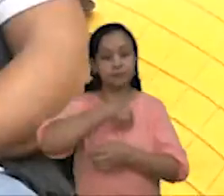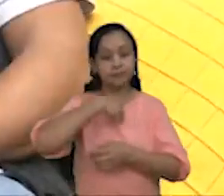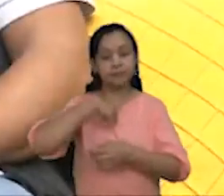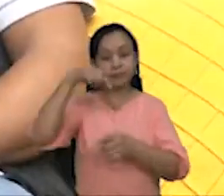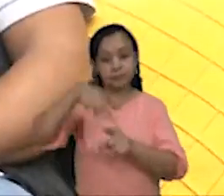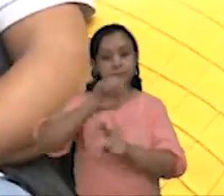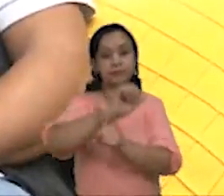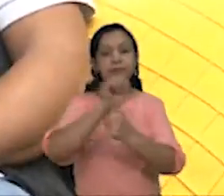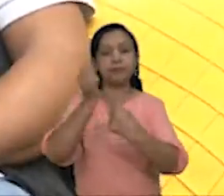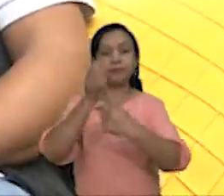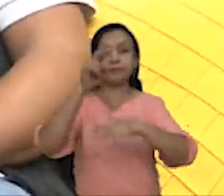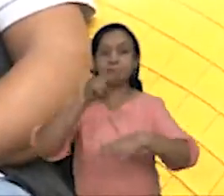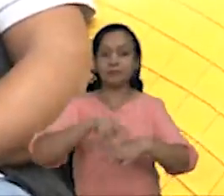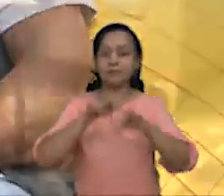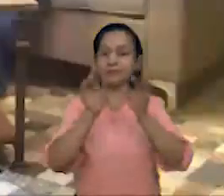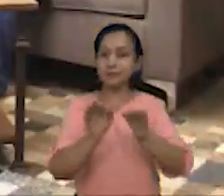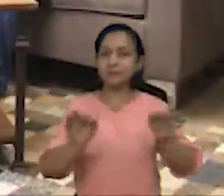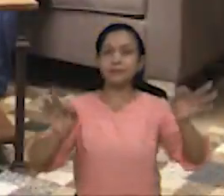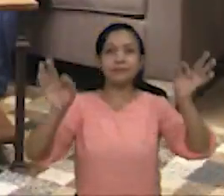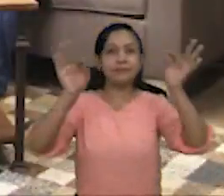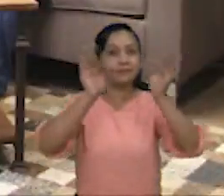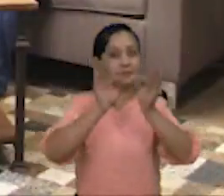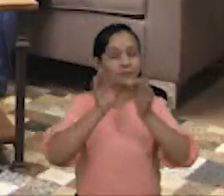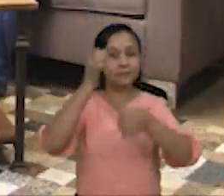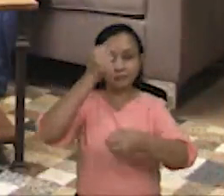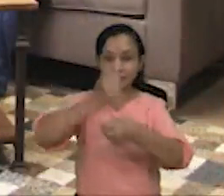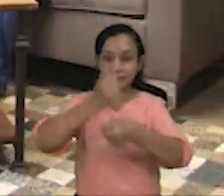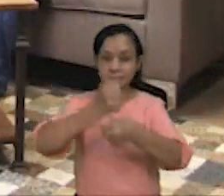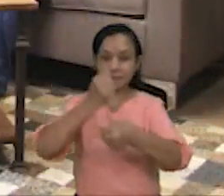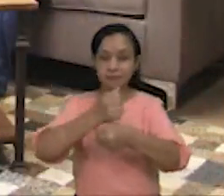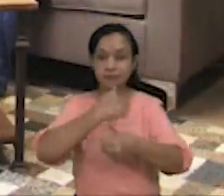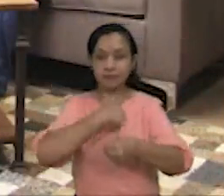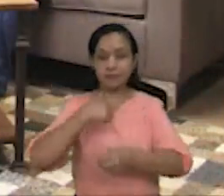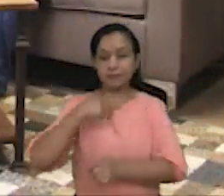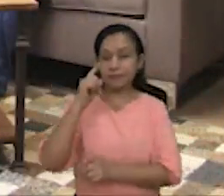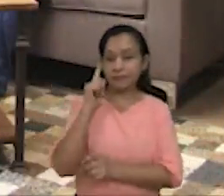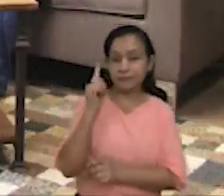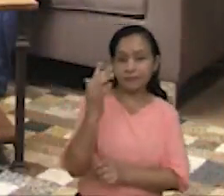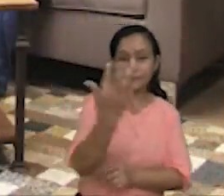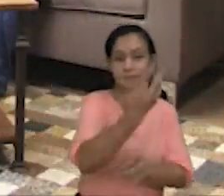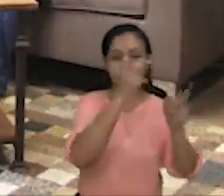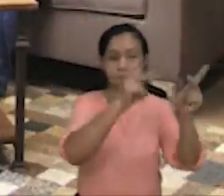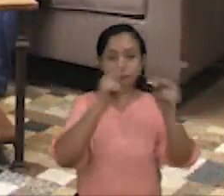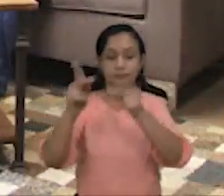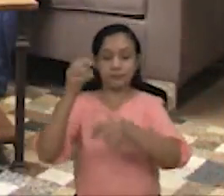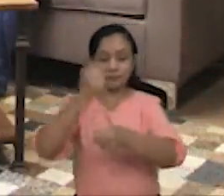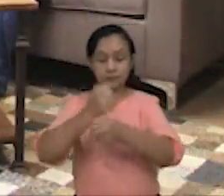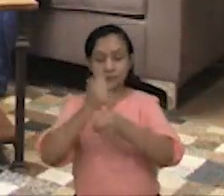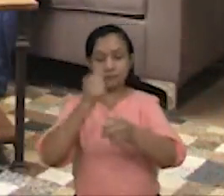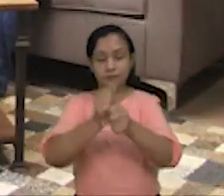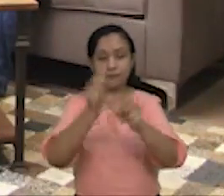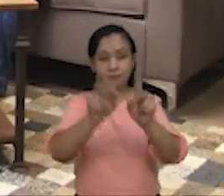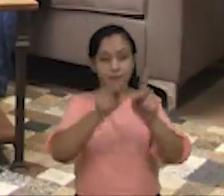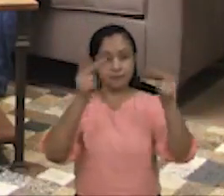Parlamento. Es importante destacar la labor que desarrollamos todos, pues, ustedes desde su